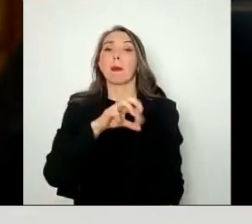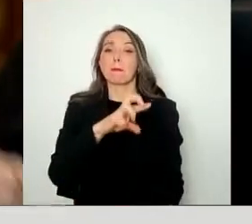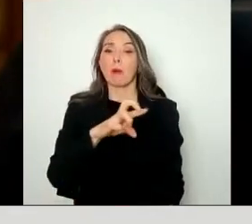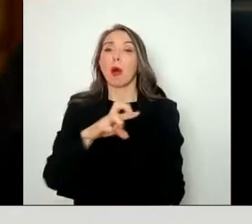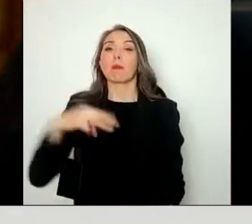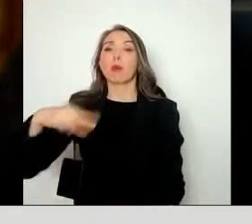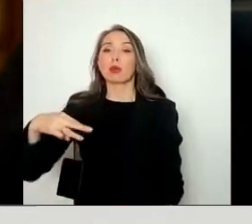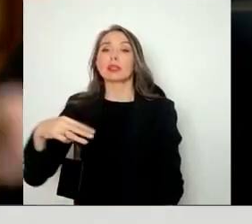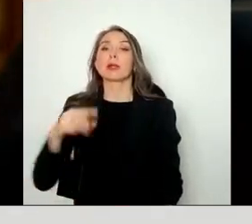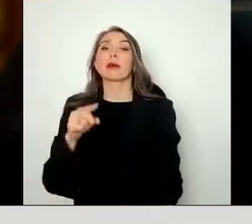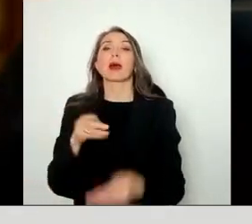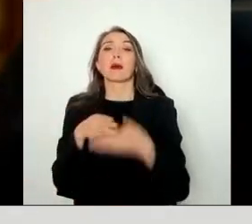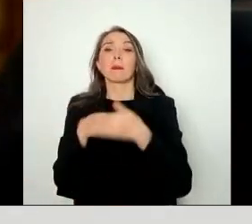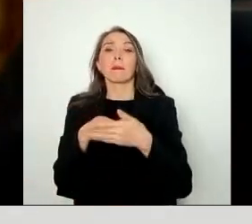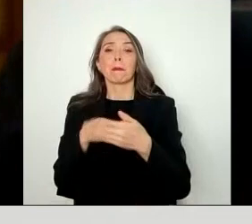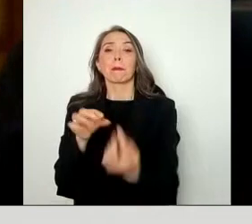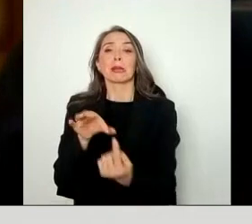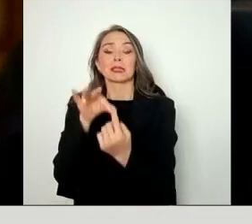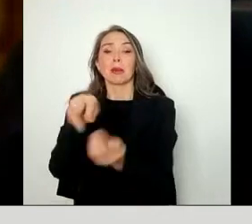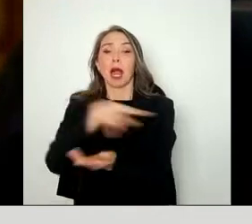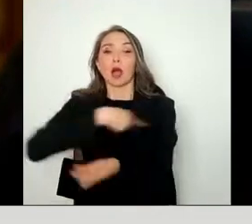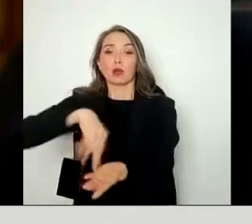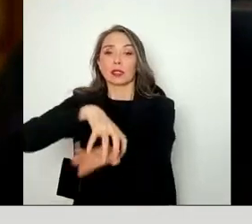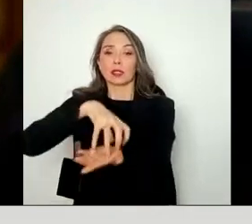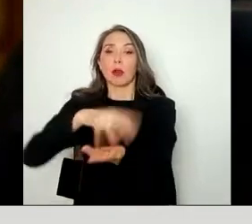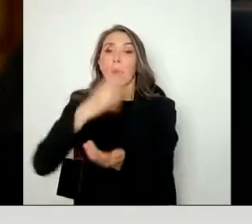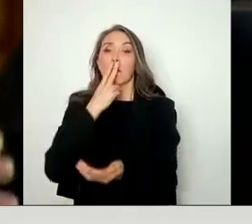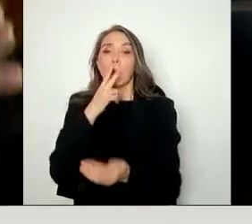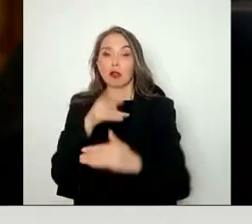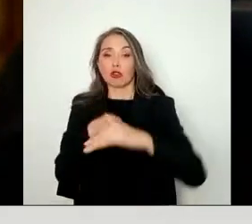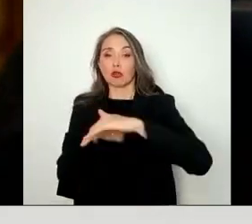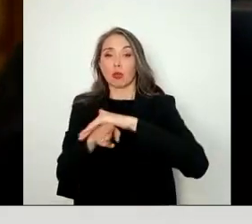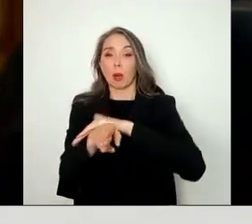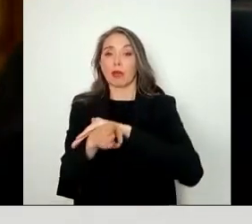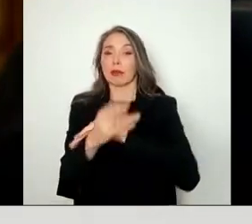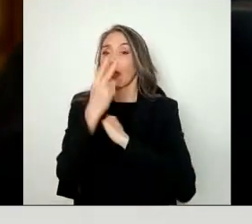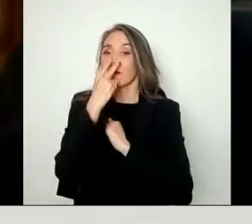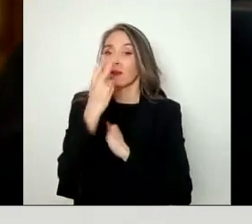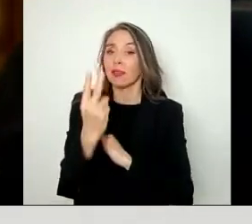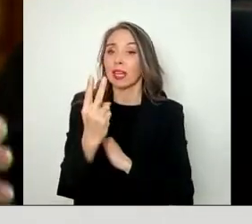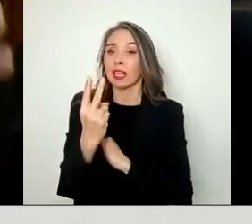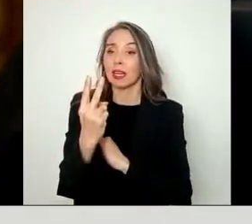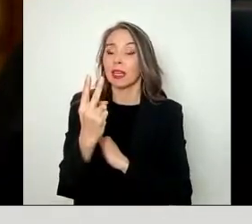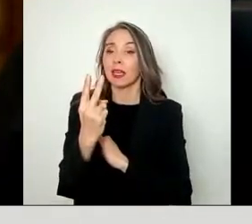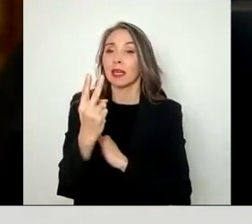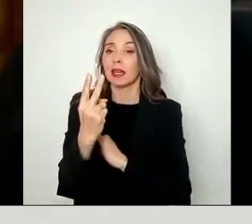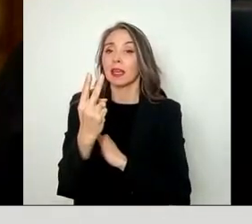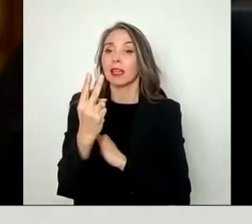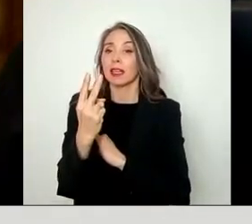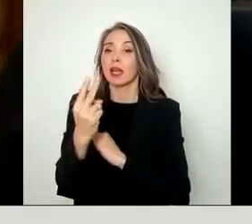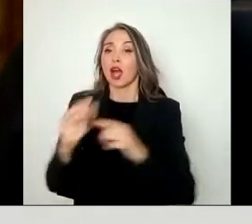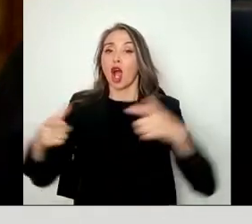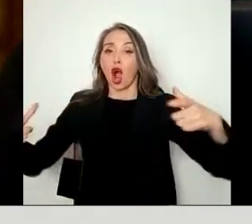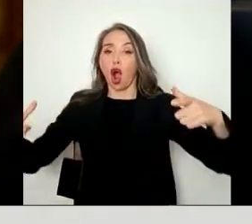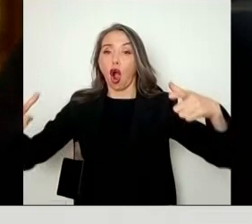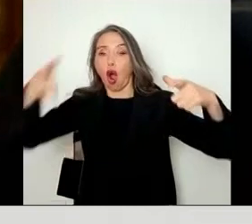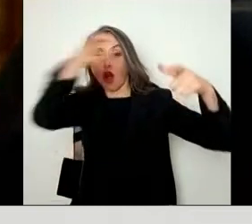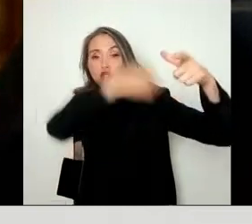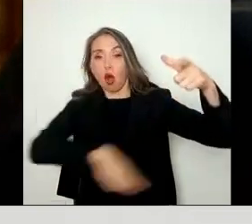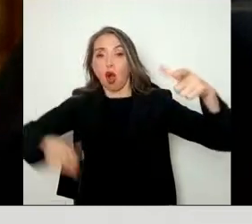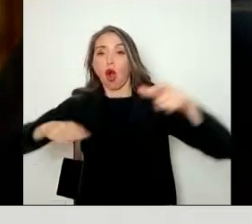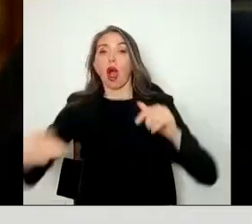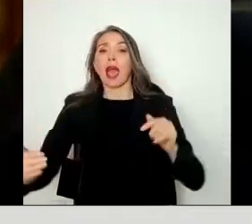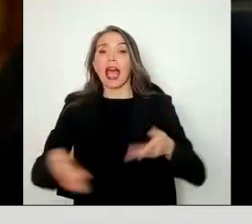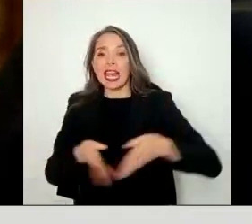nuestra ciudad entrando a Puerto mano usted lo primero que encuentra es un gran bache donde los autos hoy día